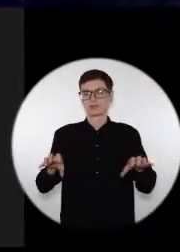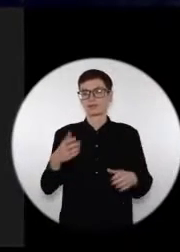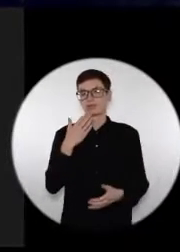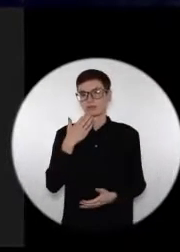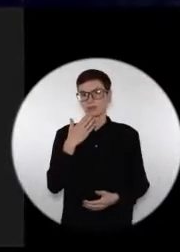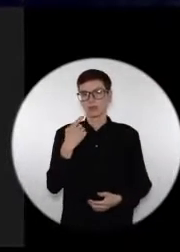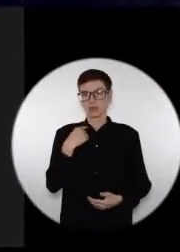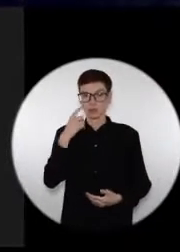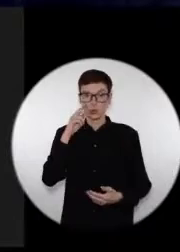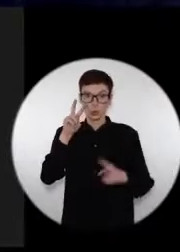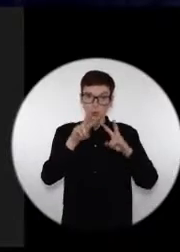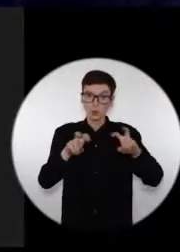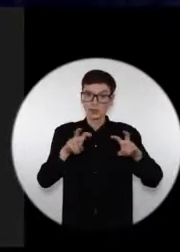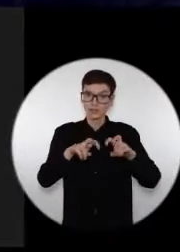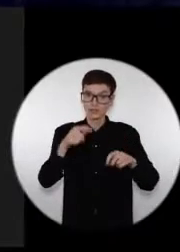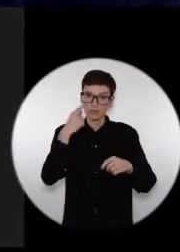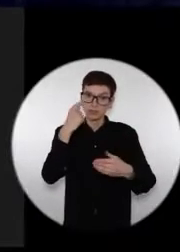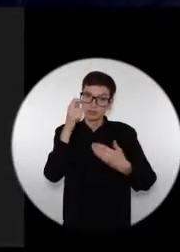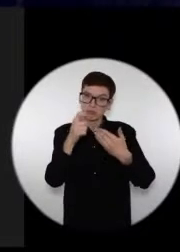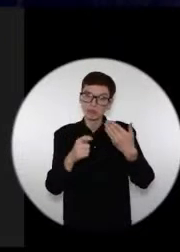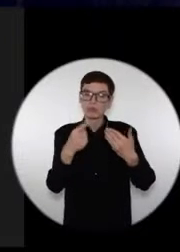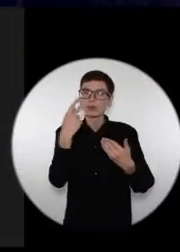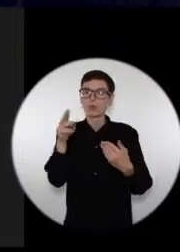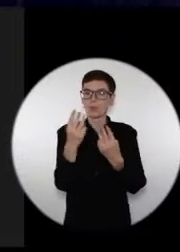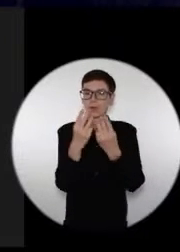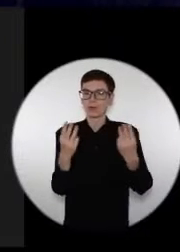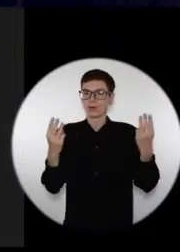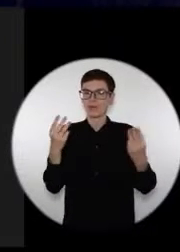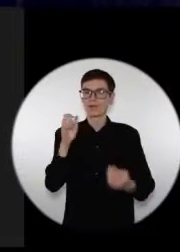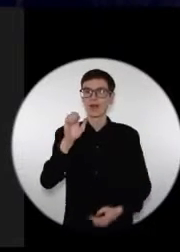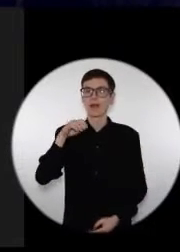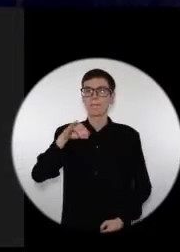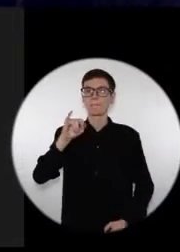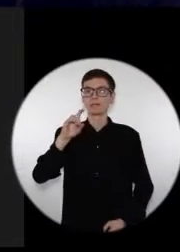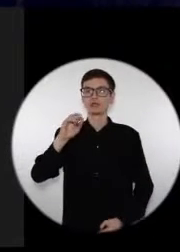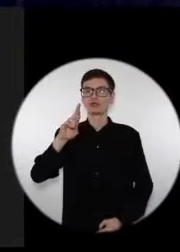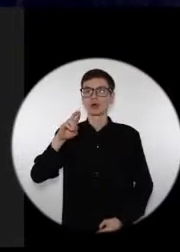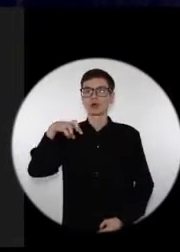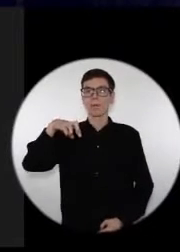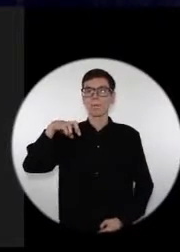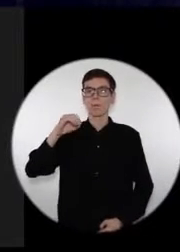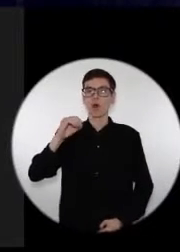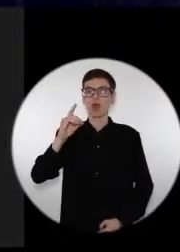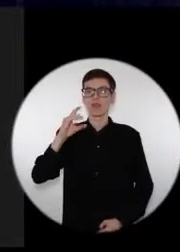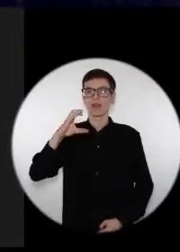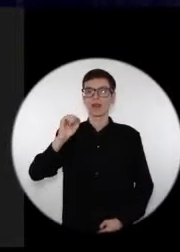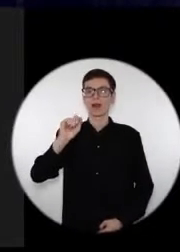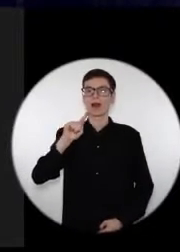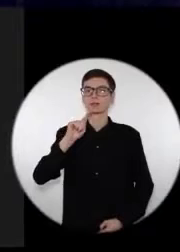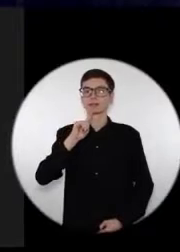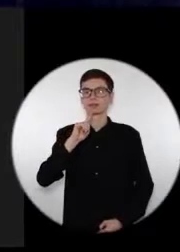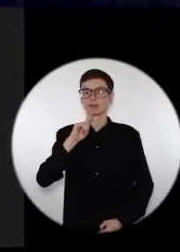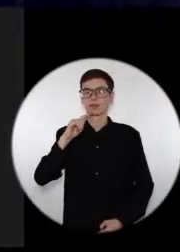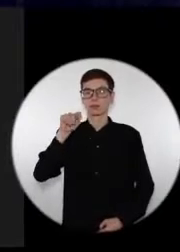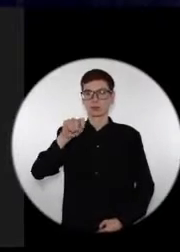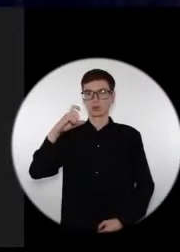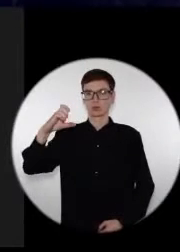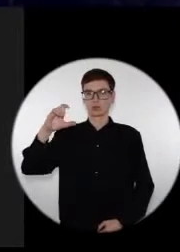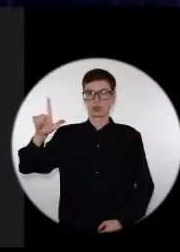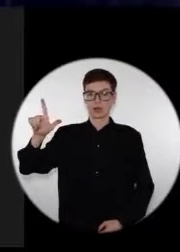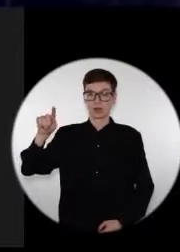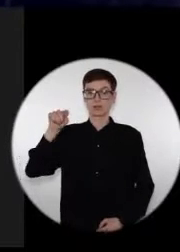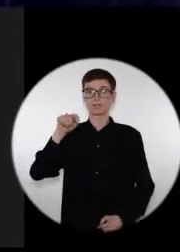selección de material tu te estoy tenía revise la va a la página que está ahí en el emisor post